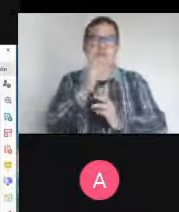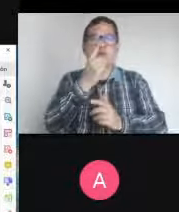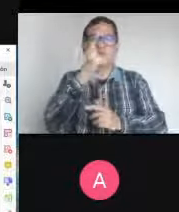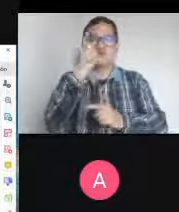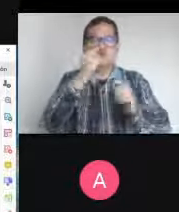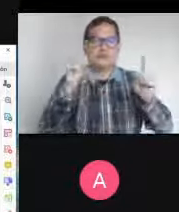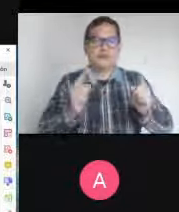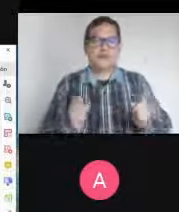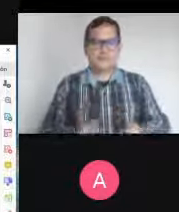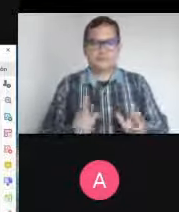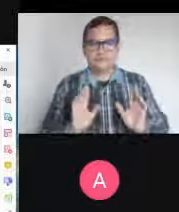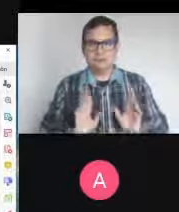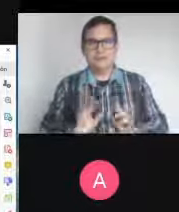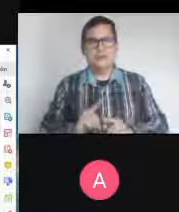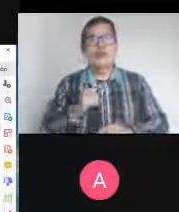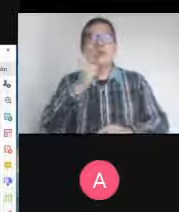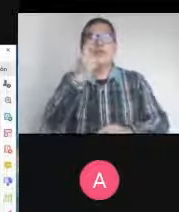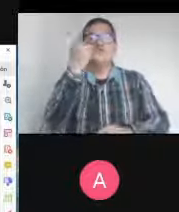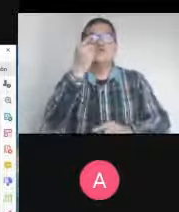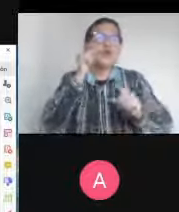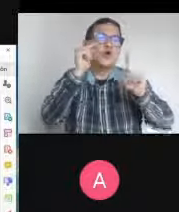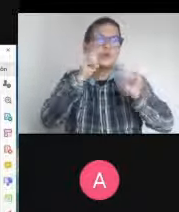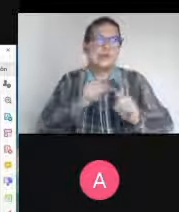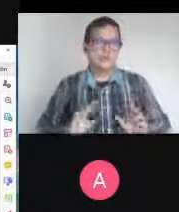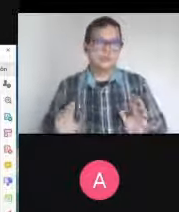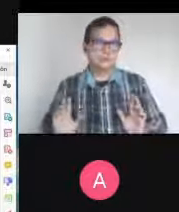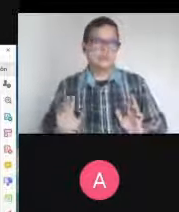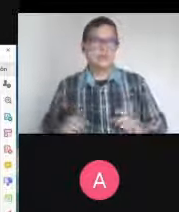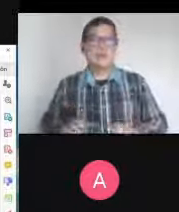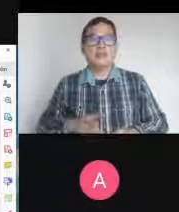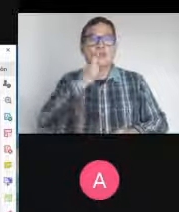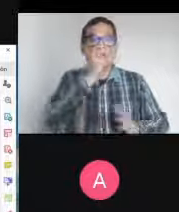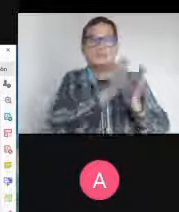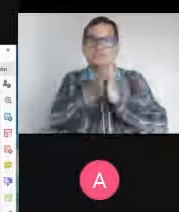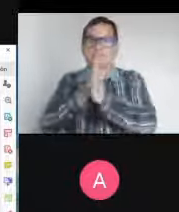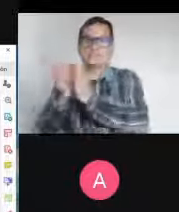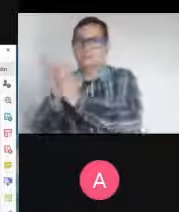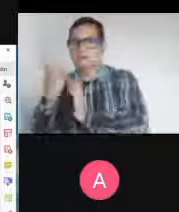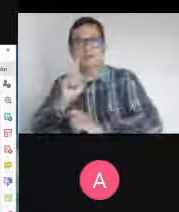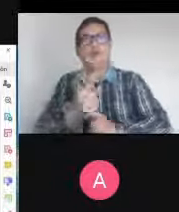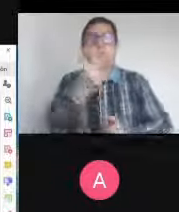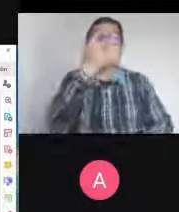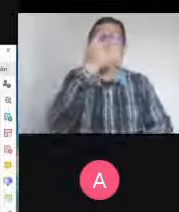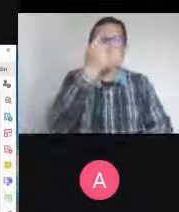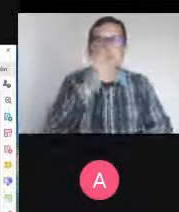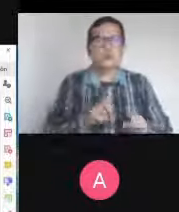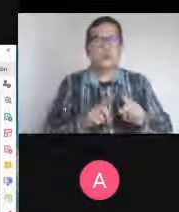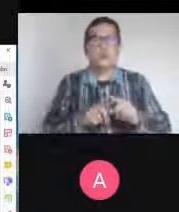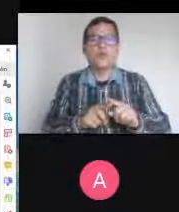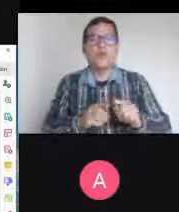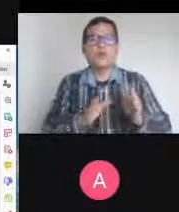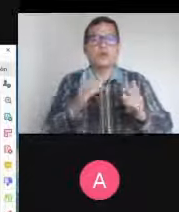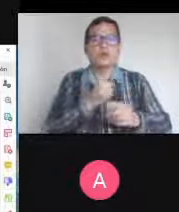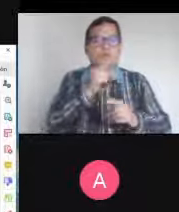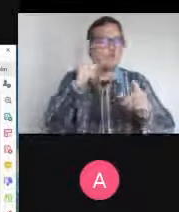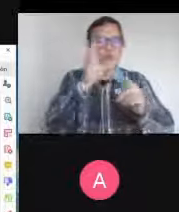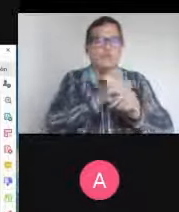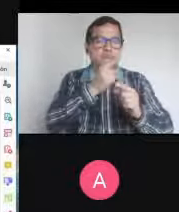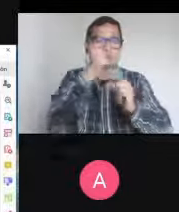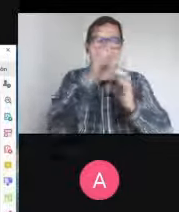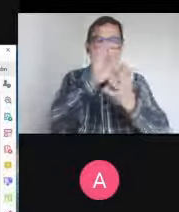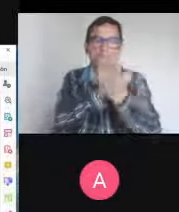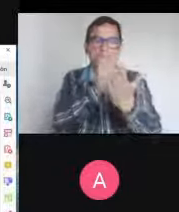resumen, unos solos objetivos, y cada práctica la vamos a manejar como si fuera un capítulo dentro de ese informe.